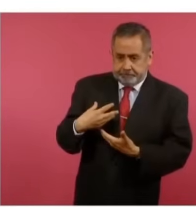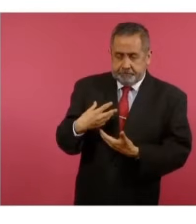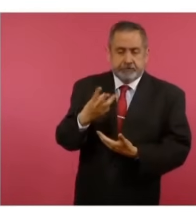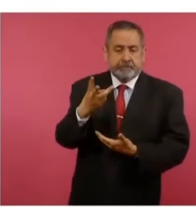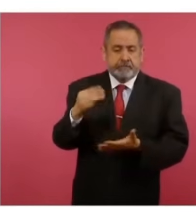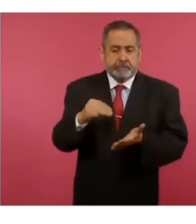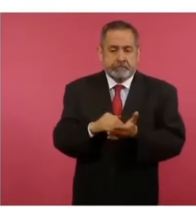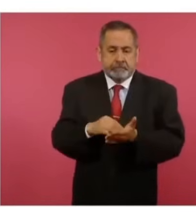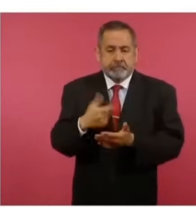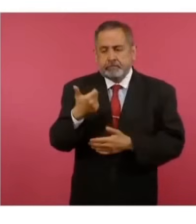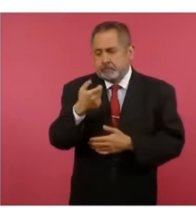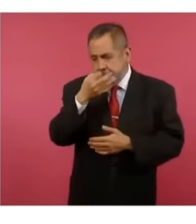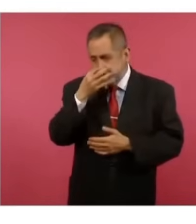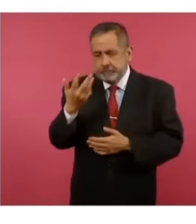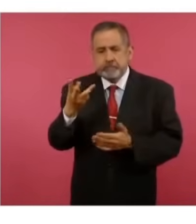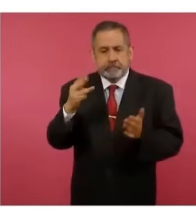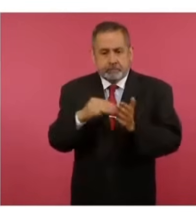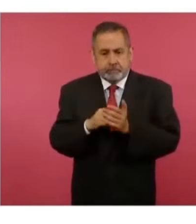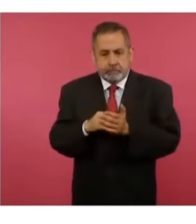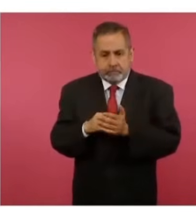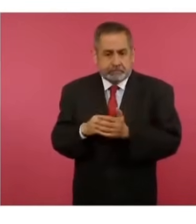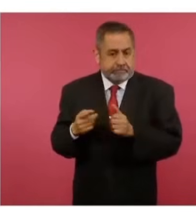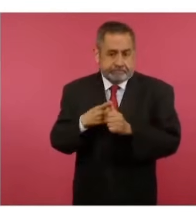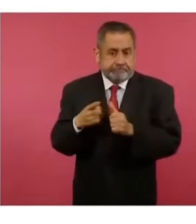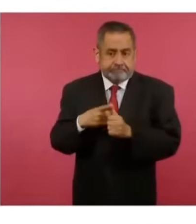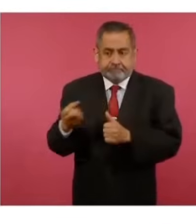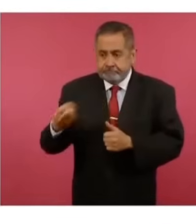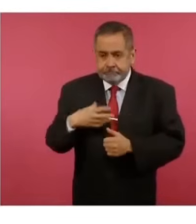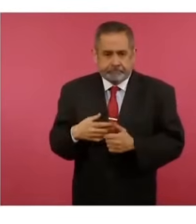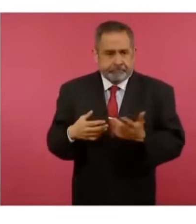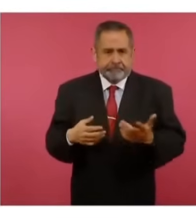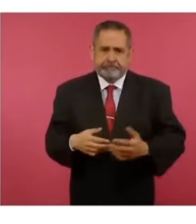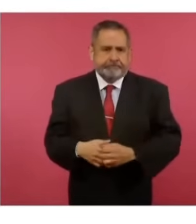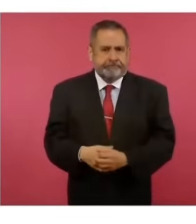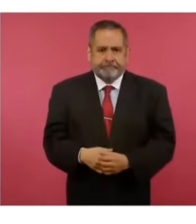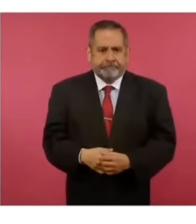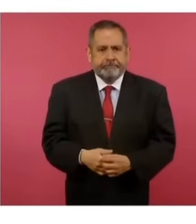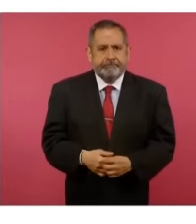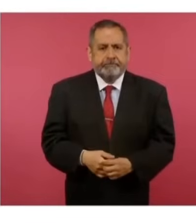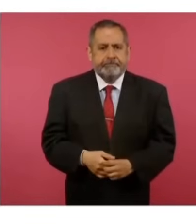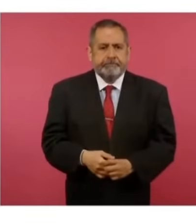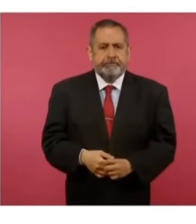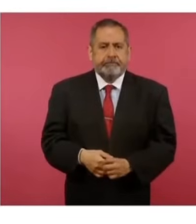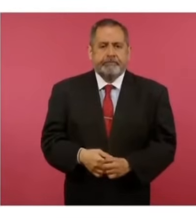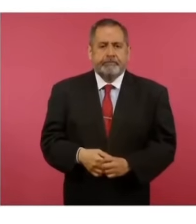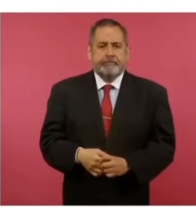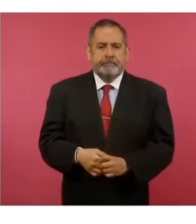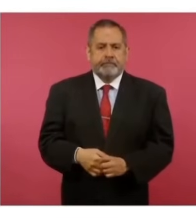3,000 pesos, pero esto es una estafa. Incluso, me pasan la siguiente, por favor,